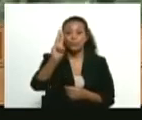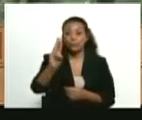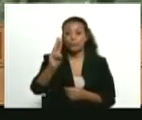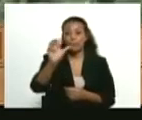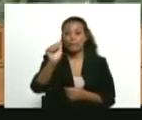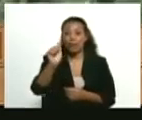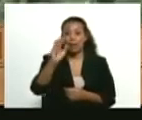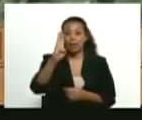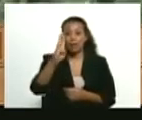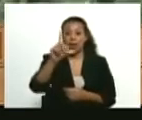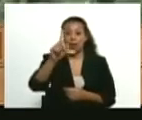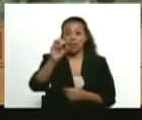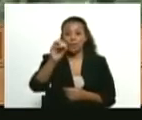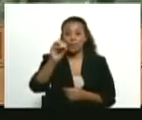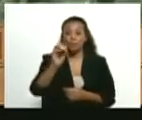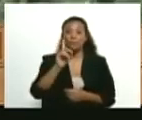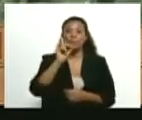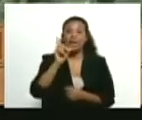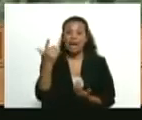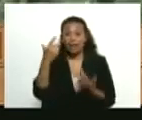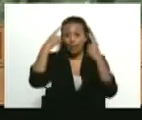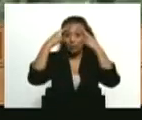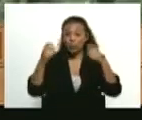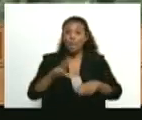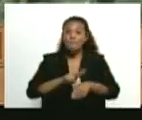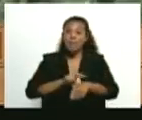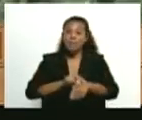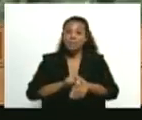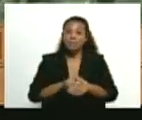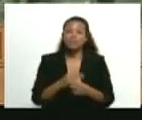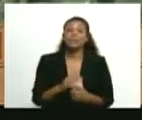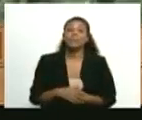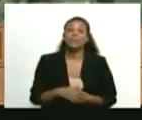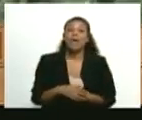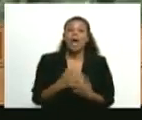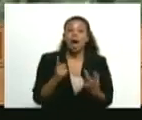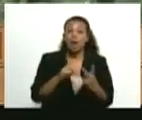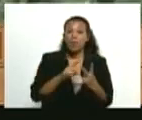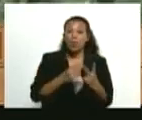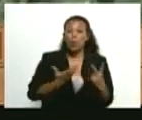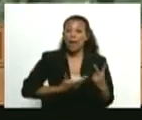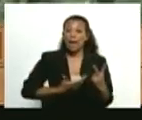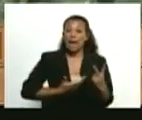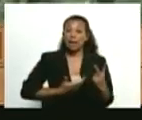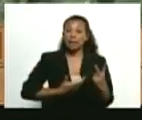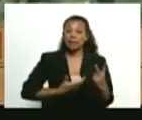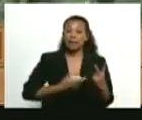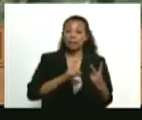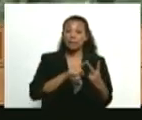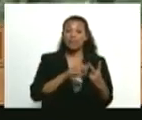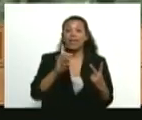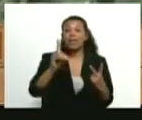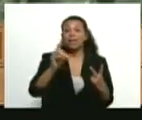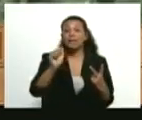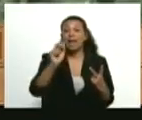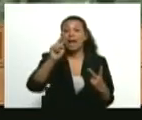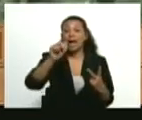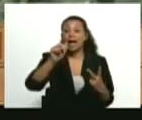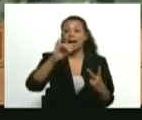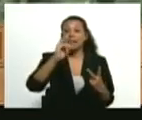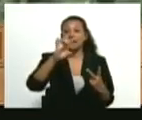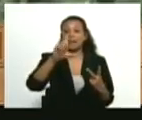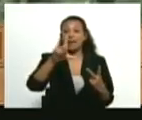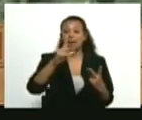latinoamericanista, y con el alcalde Daniel Jadwe. Les agradezco, pues, este reportaje de Boris